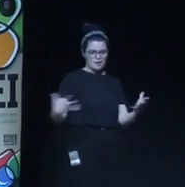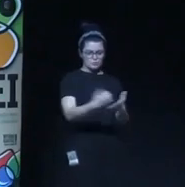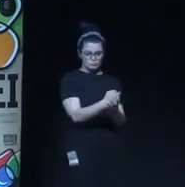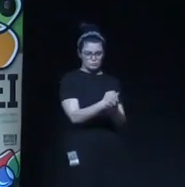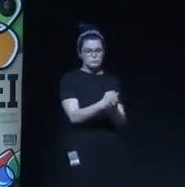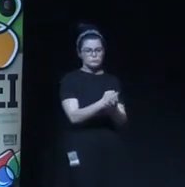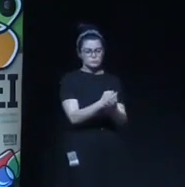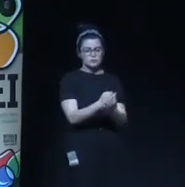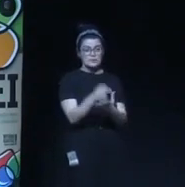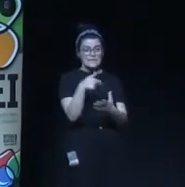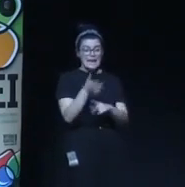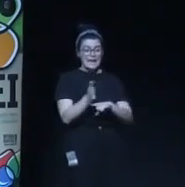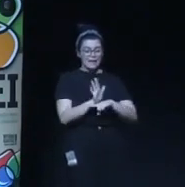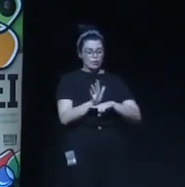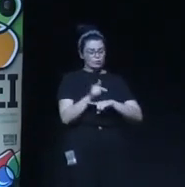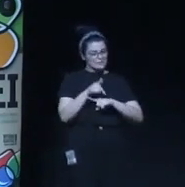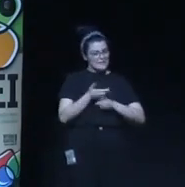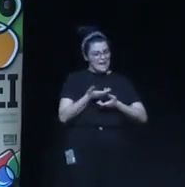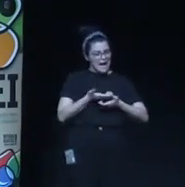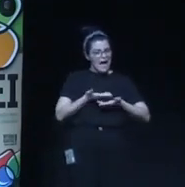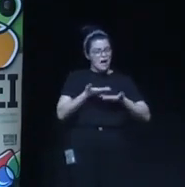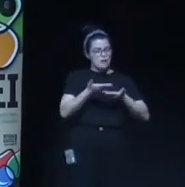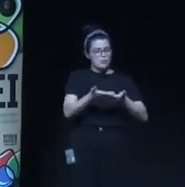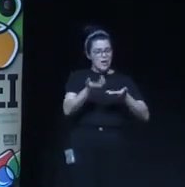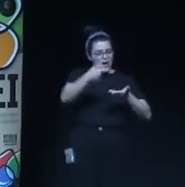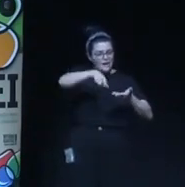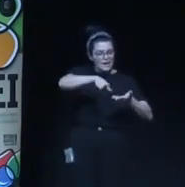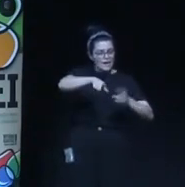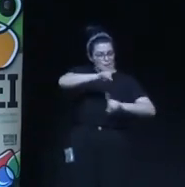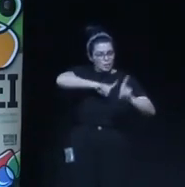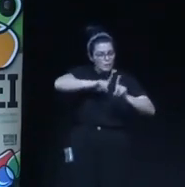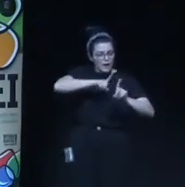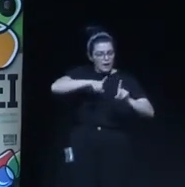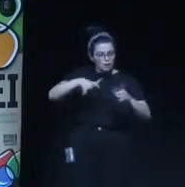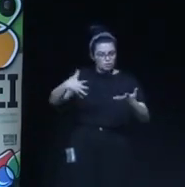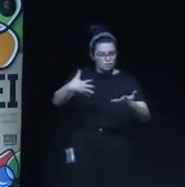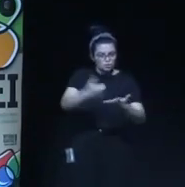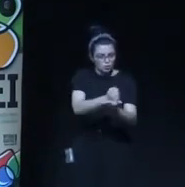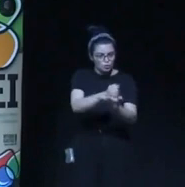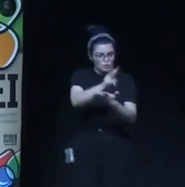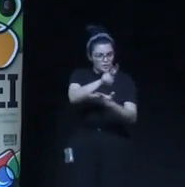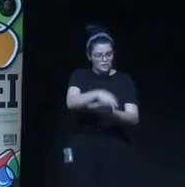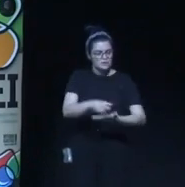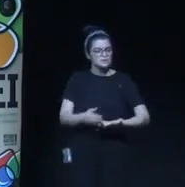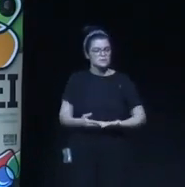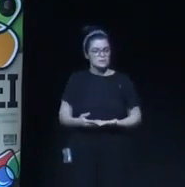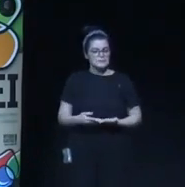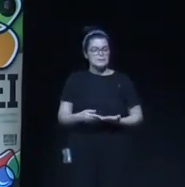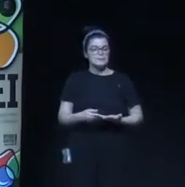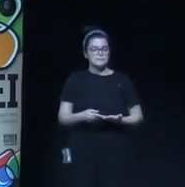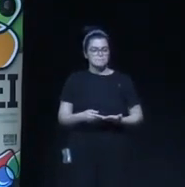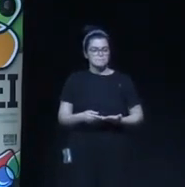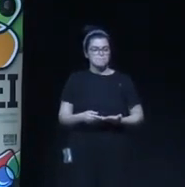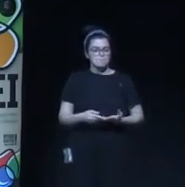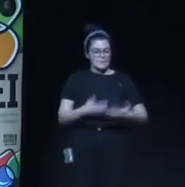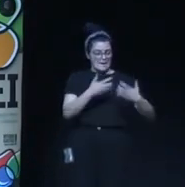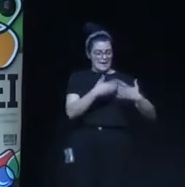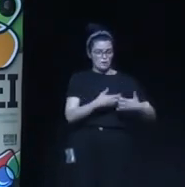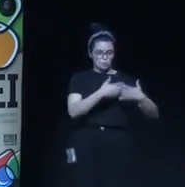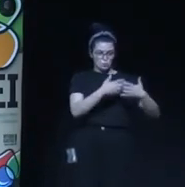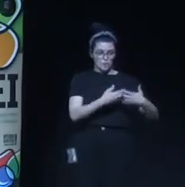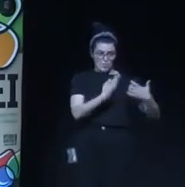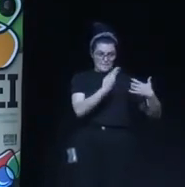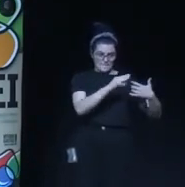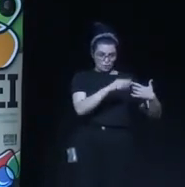que ayuda al corto, ¿no?, a darse cuenta de que ese problema está concretamente, esa industria está afectando